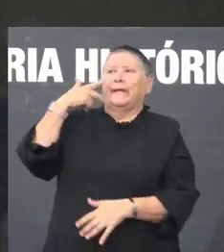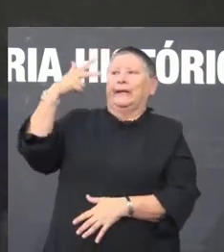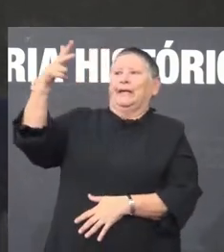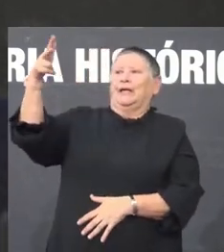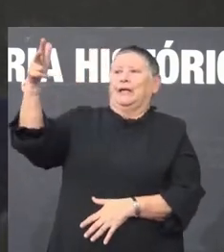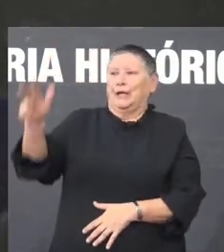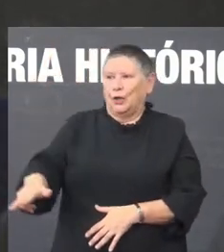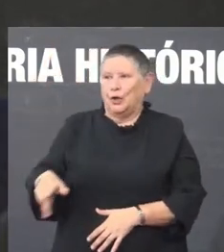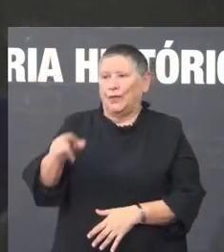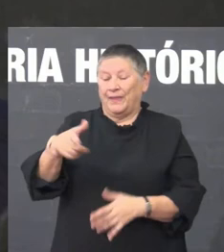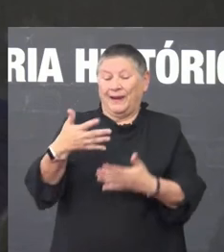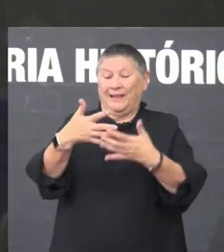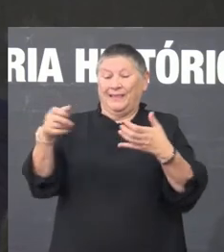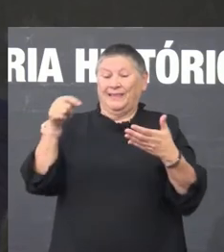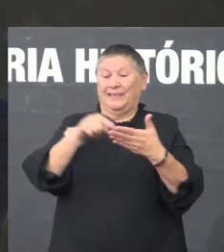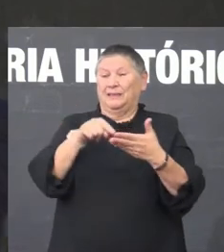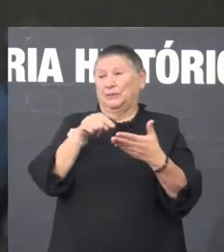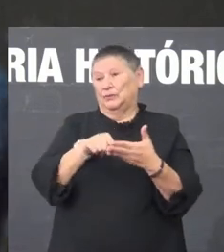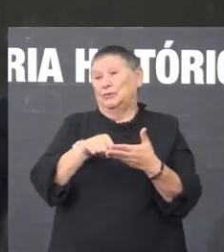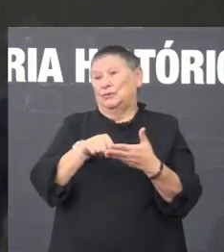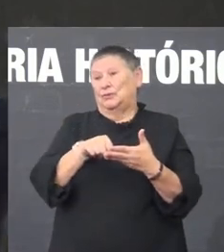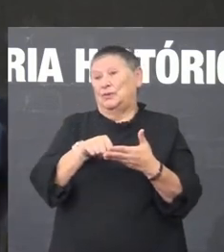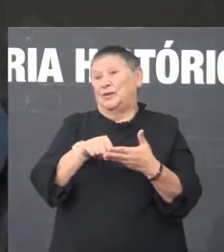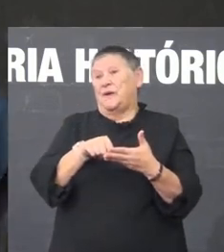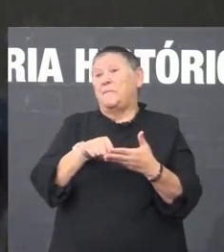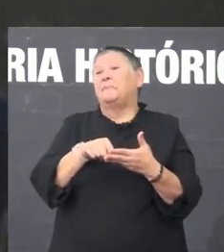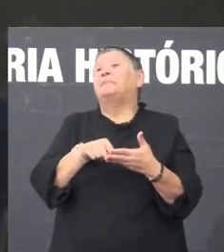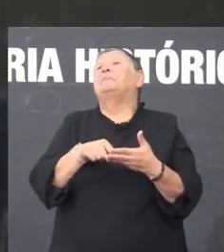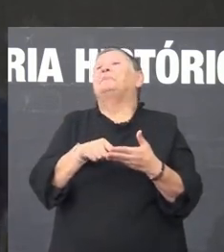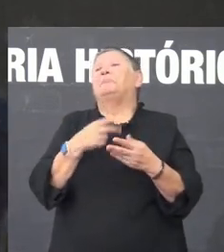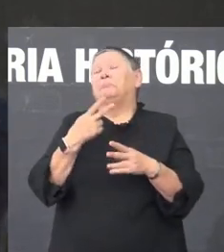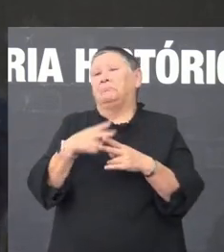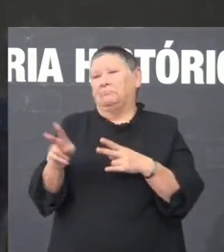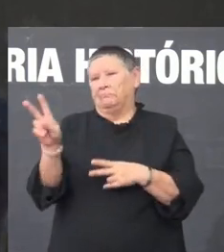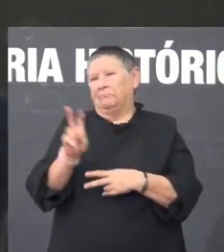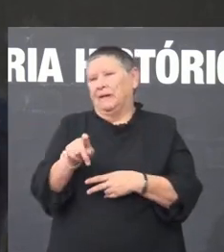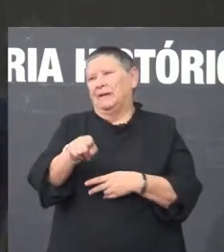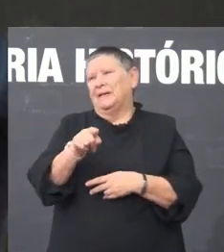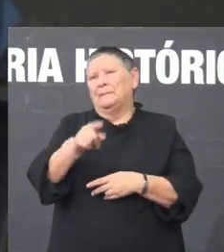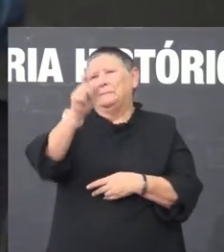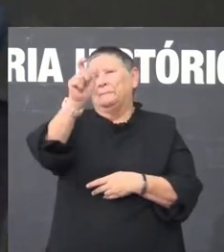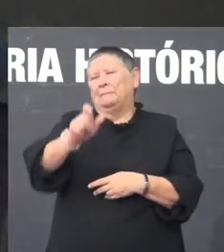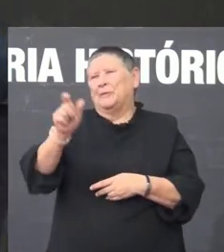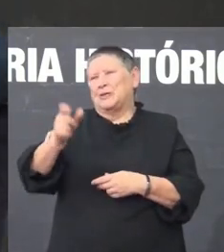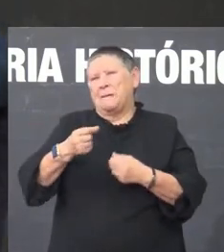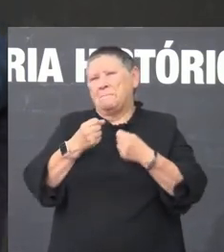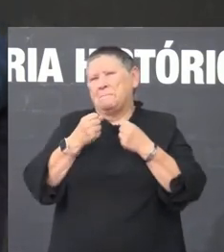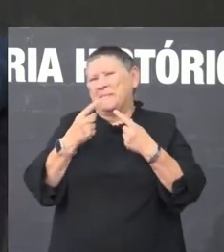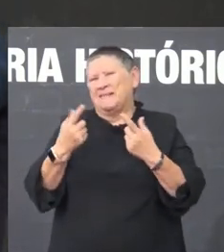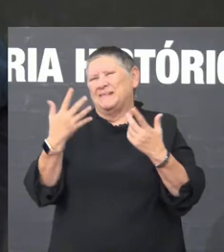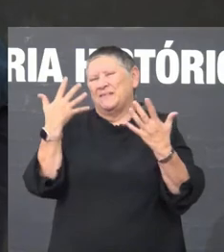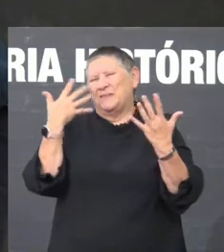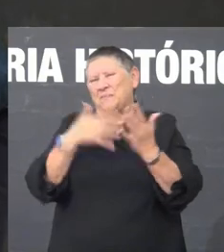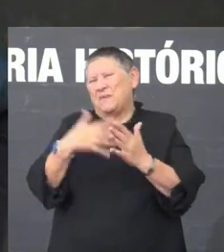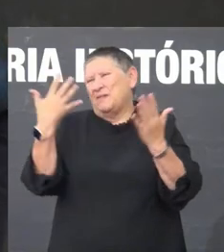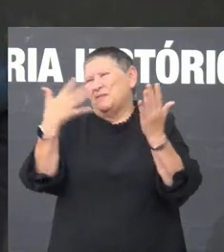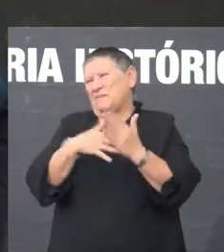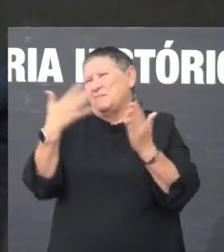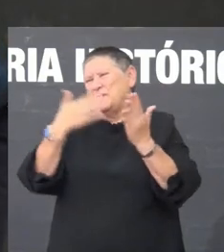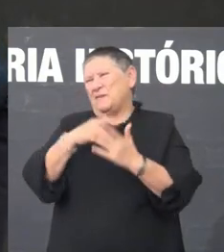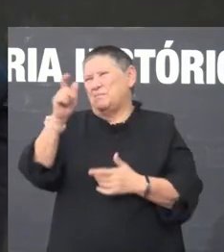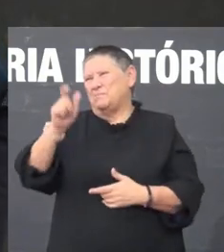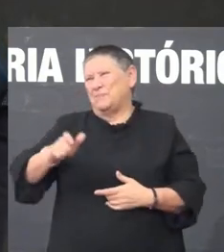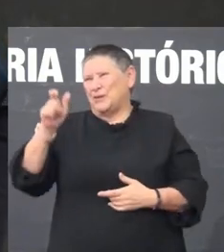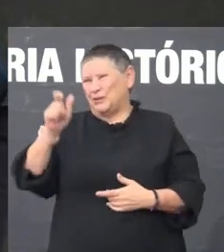aquel texto sirvió para que miles y miles, decenas de miles de